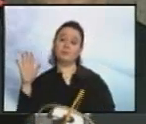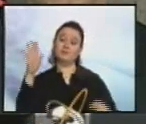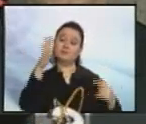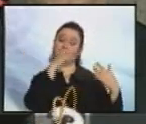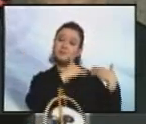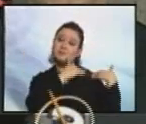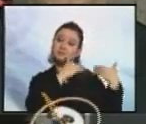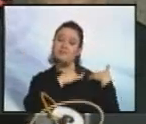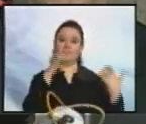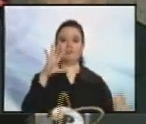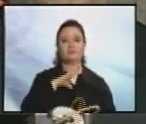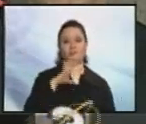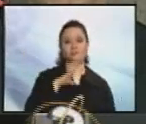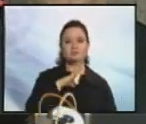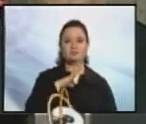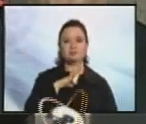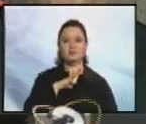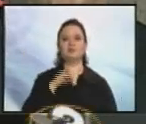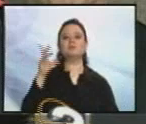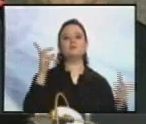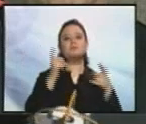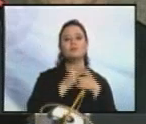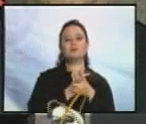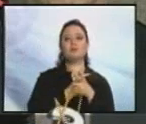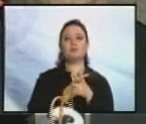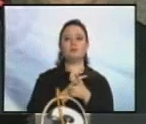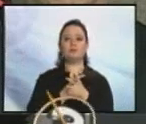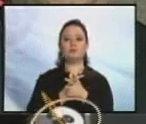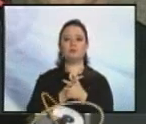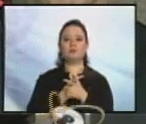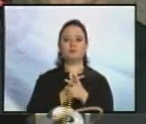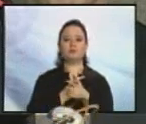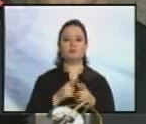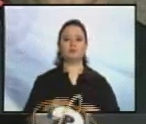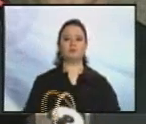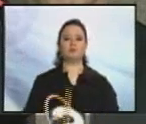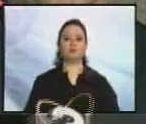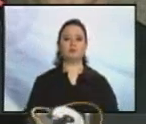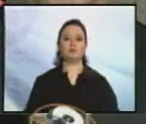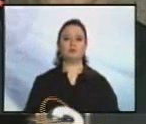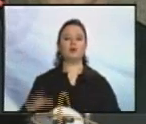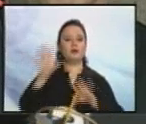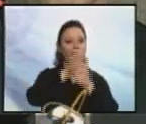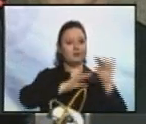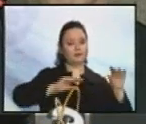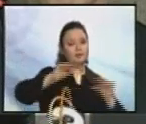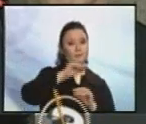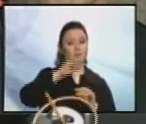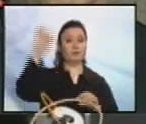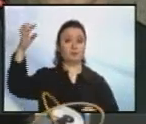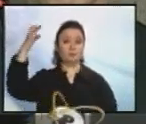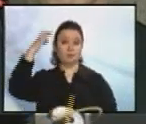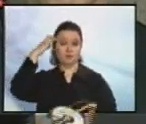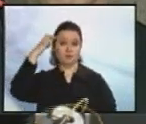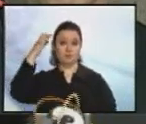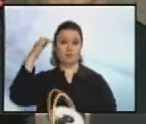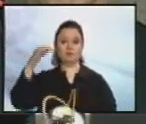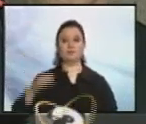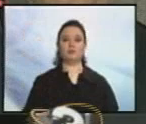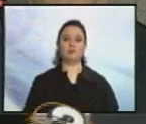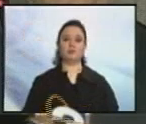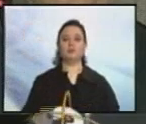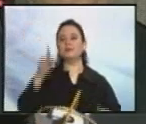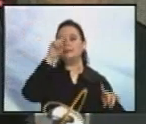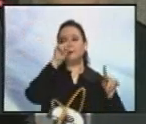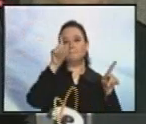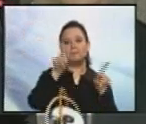tenemos con la transmisión política del poder, y ante la